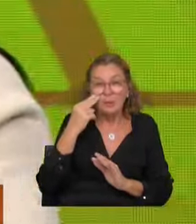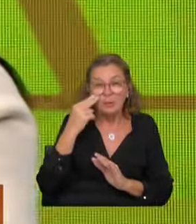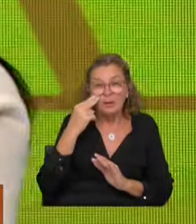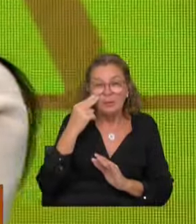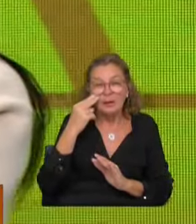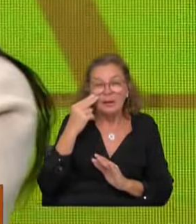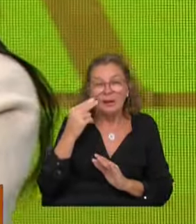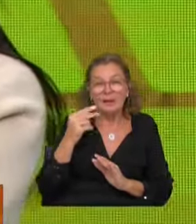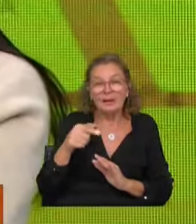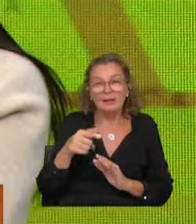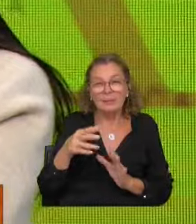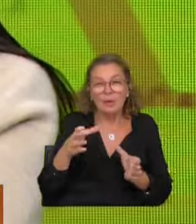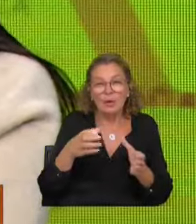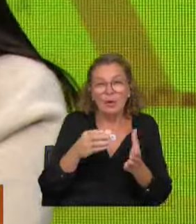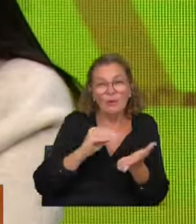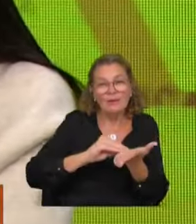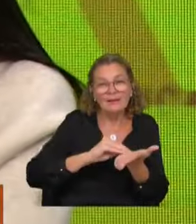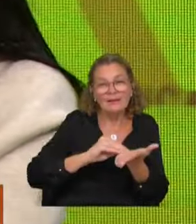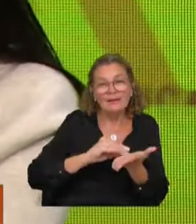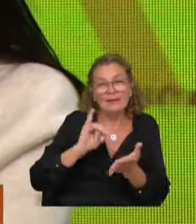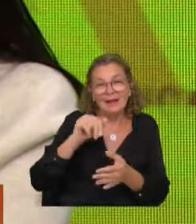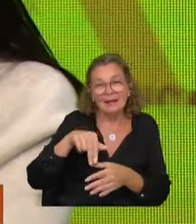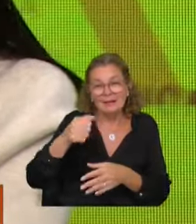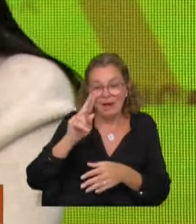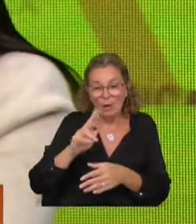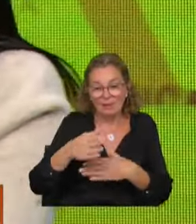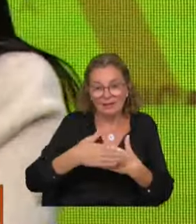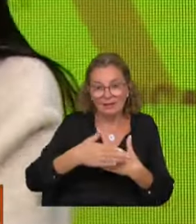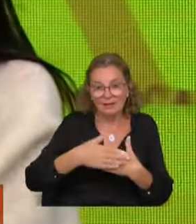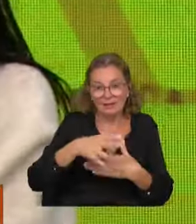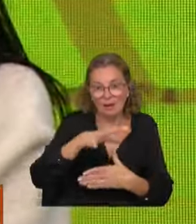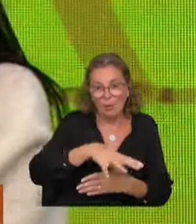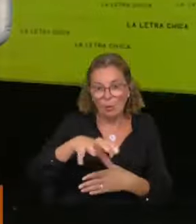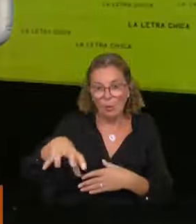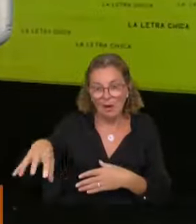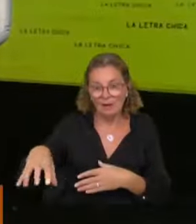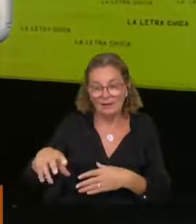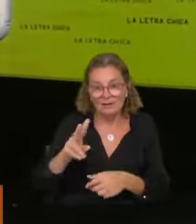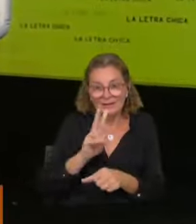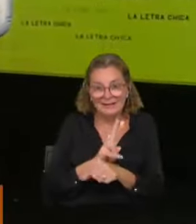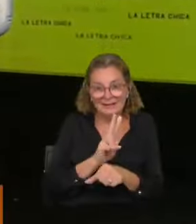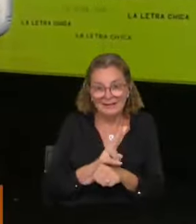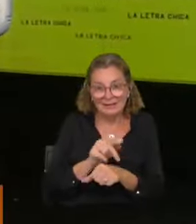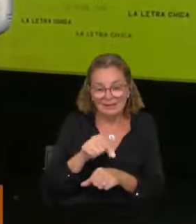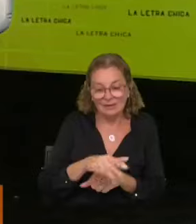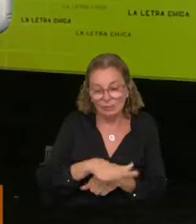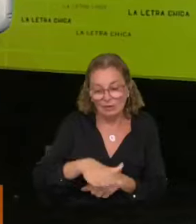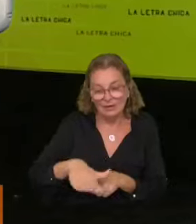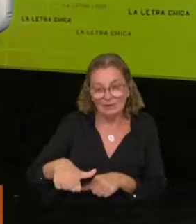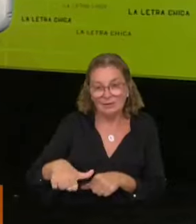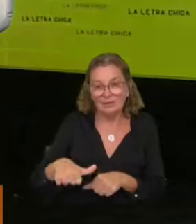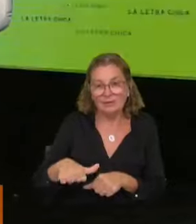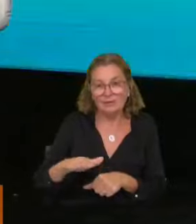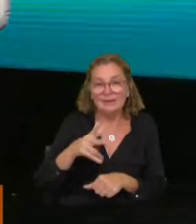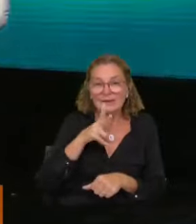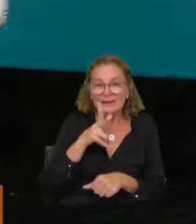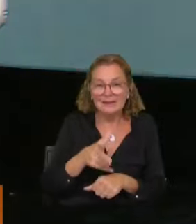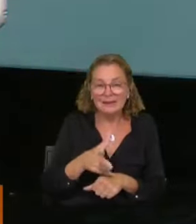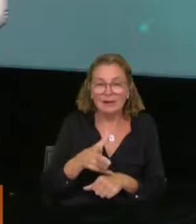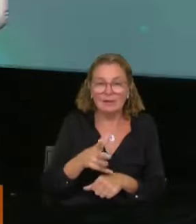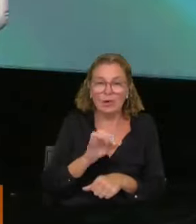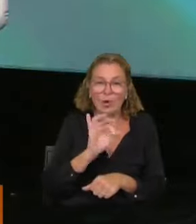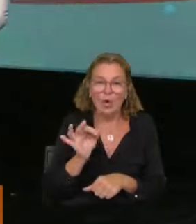digamos aquellas oficinas de inag en territorio es que deben hacer seguimiento de estos niños hijas o